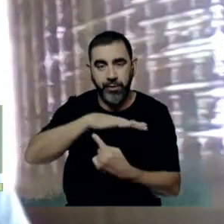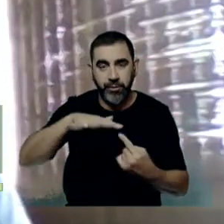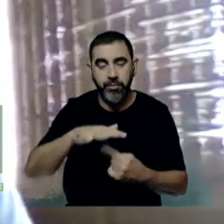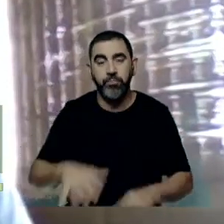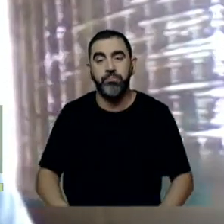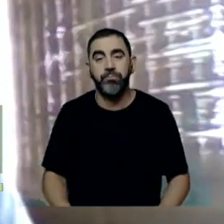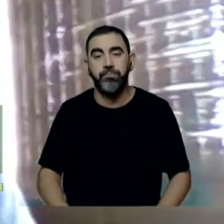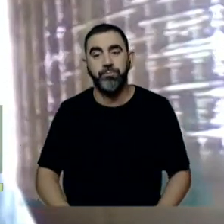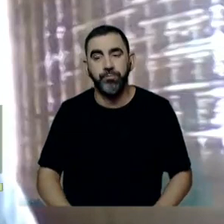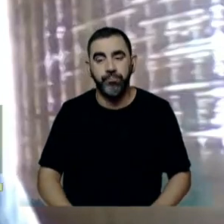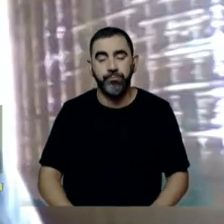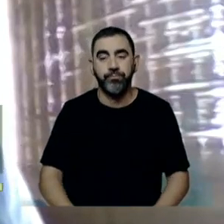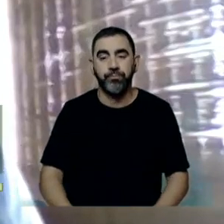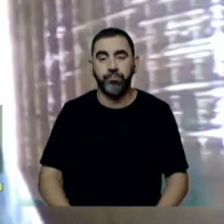sobre